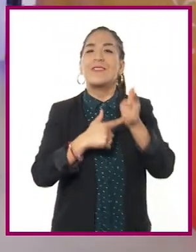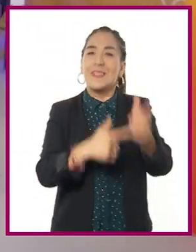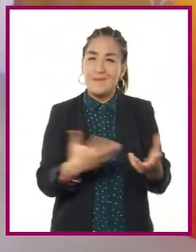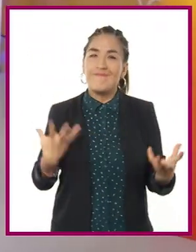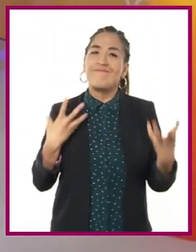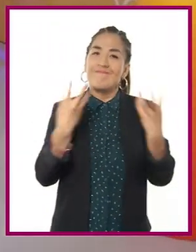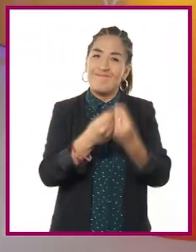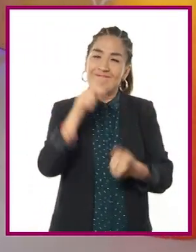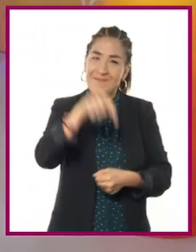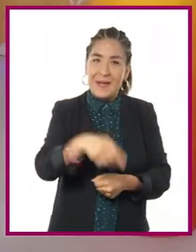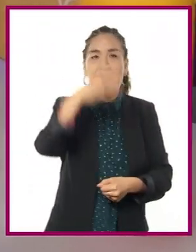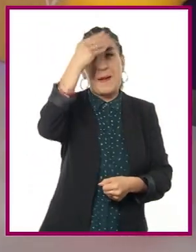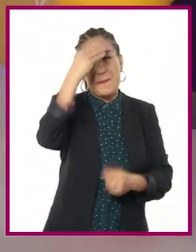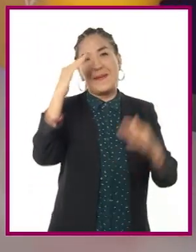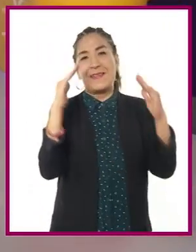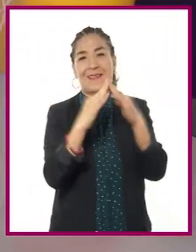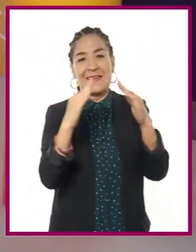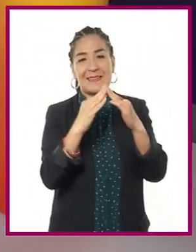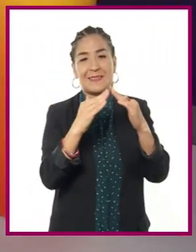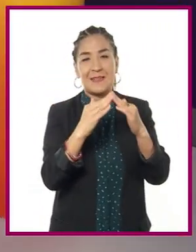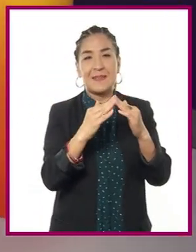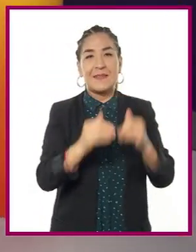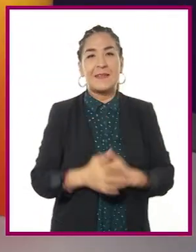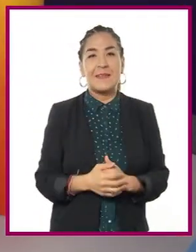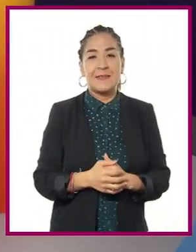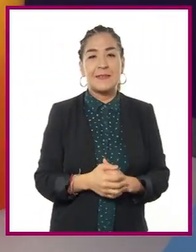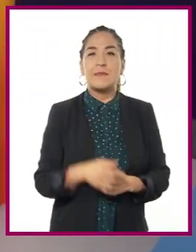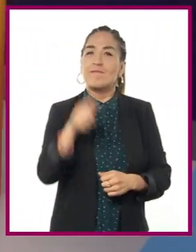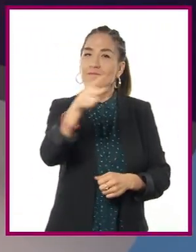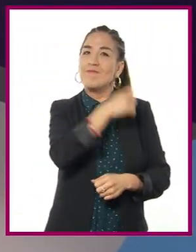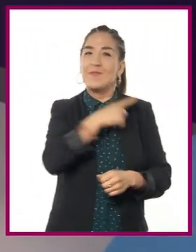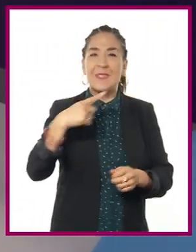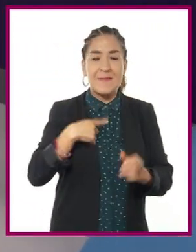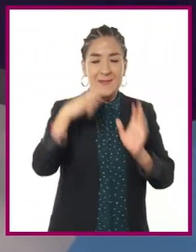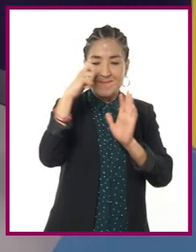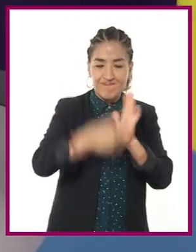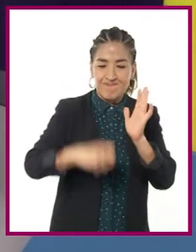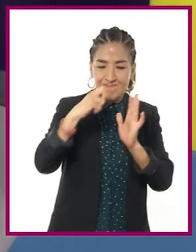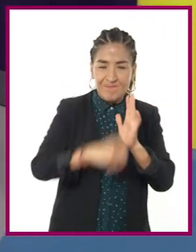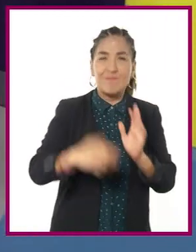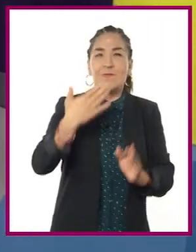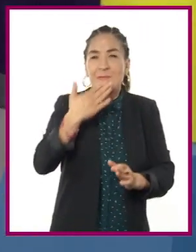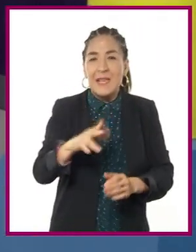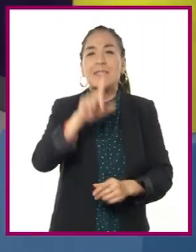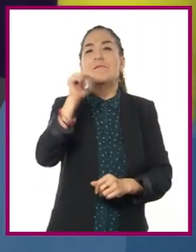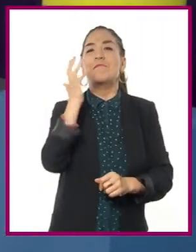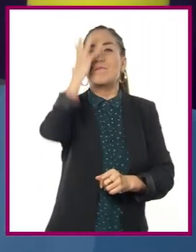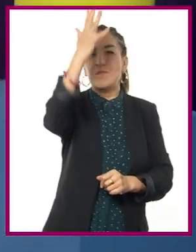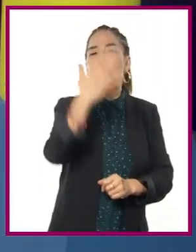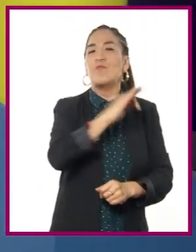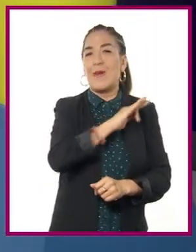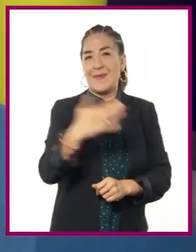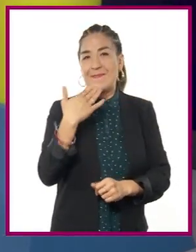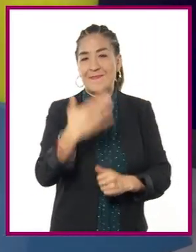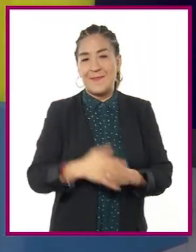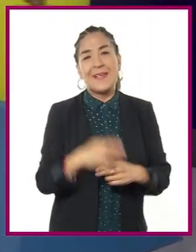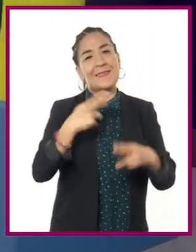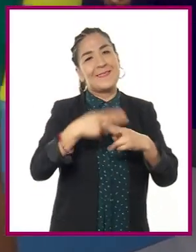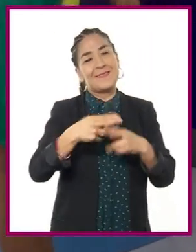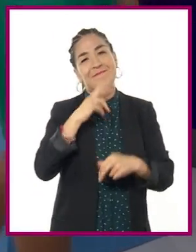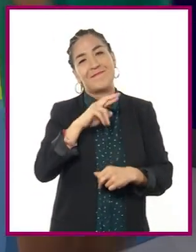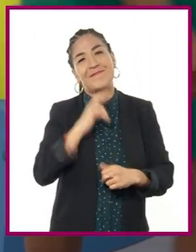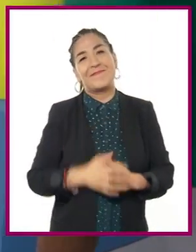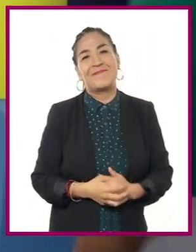juntos en Aprende en Casa, porque sin autodisciplina el éxito es imposible. ¡Hasta la